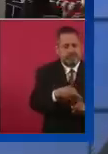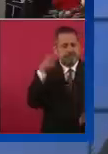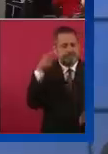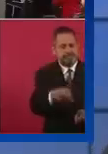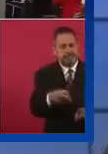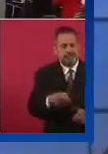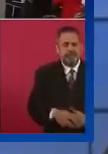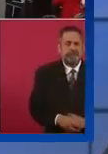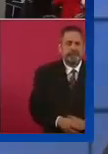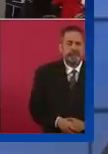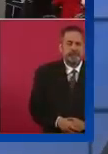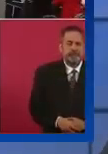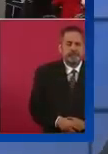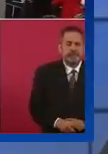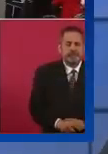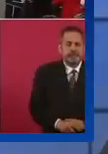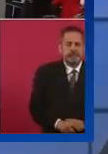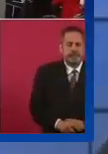corrupción,